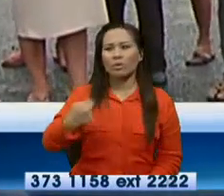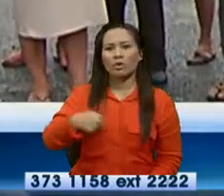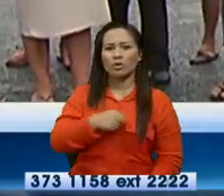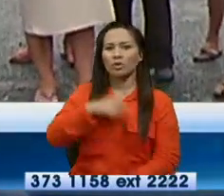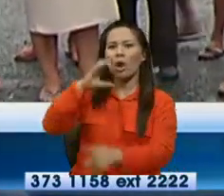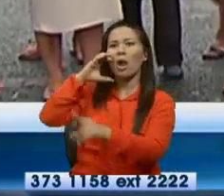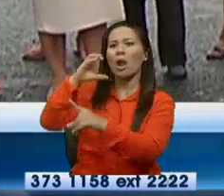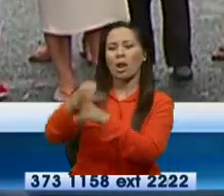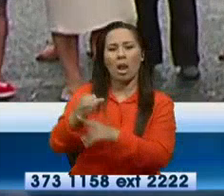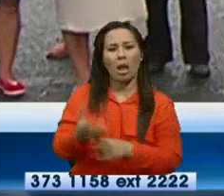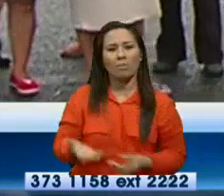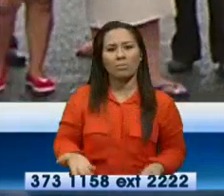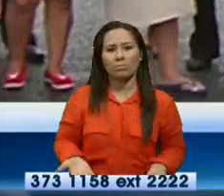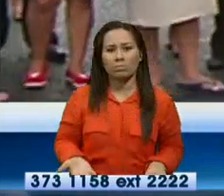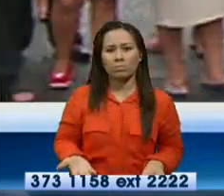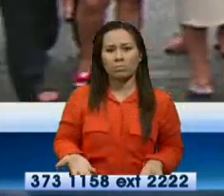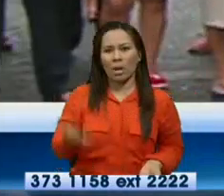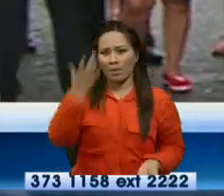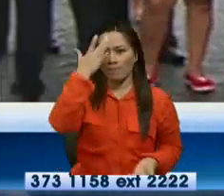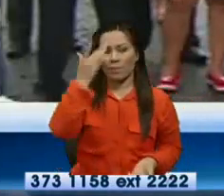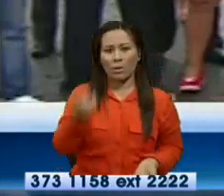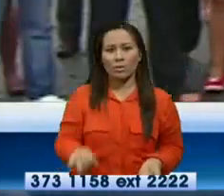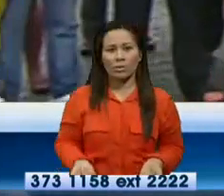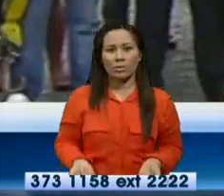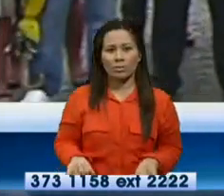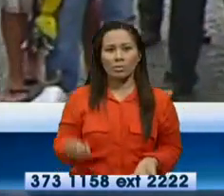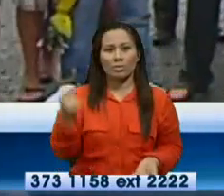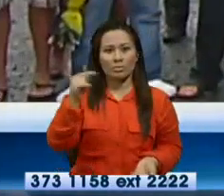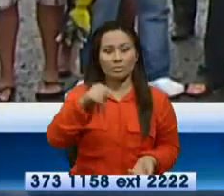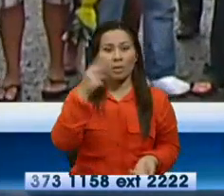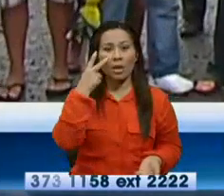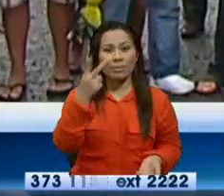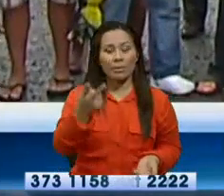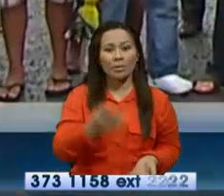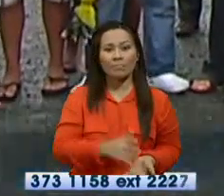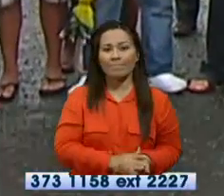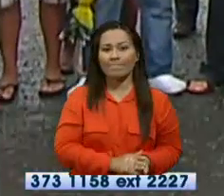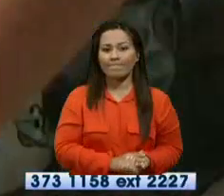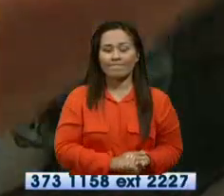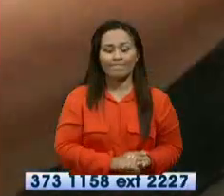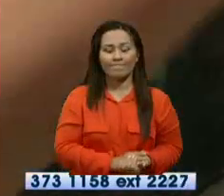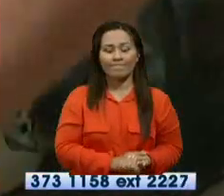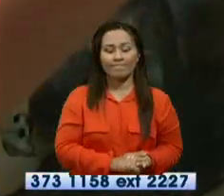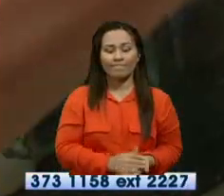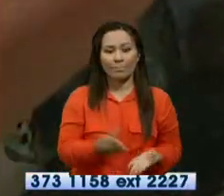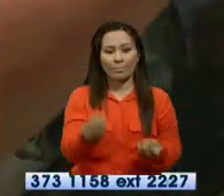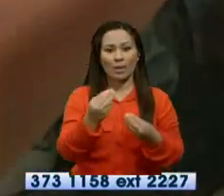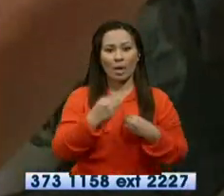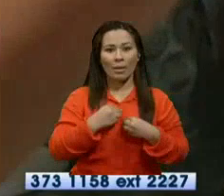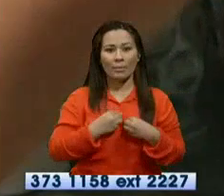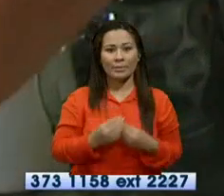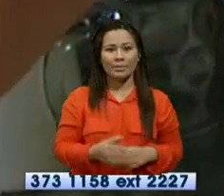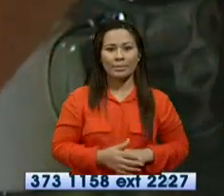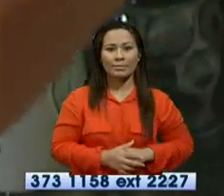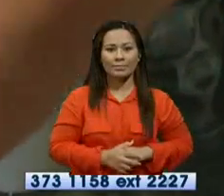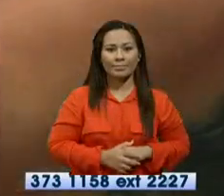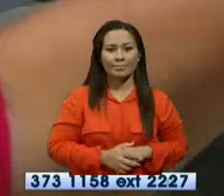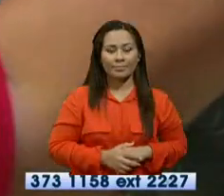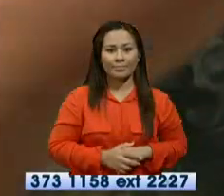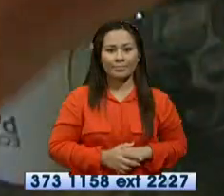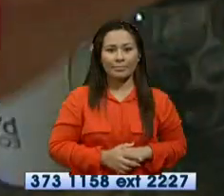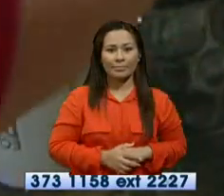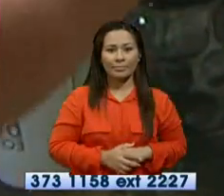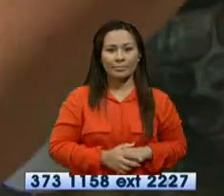una solución a lo que hoy les resulta un martirio, informó Enrique Muñoz.